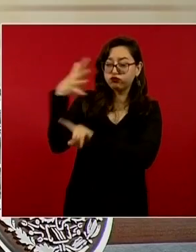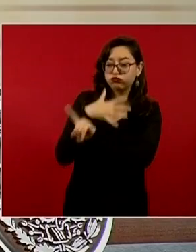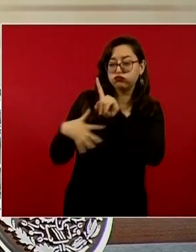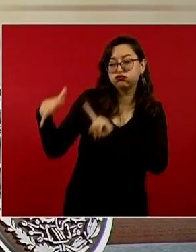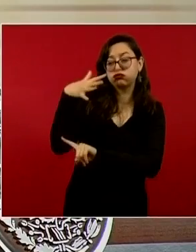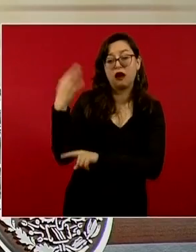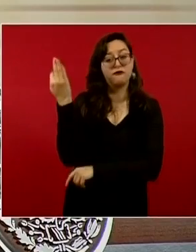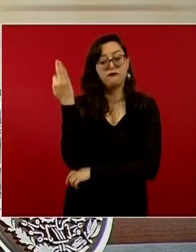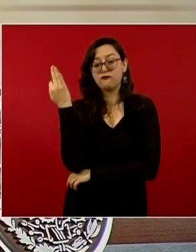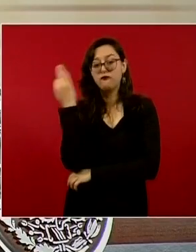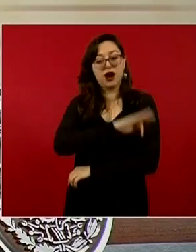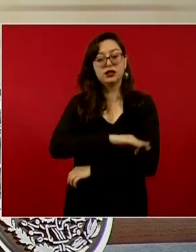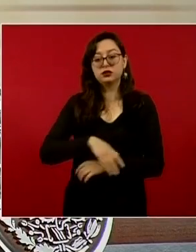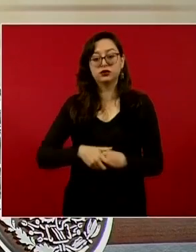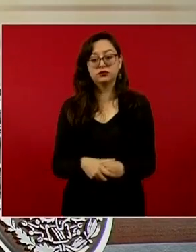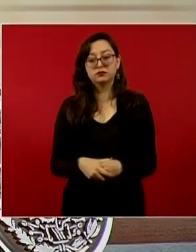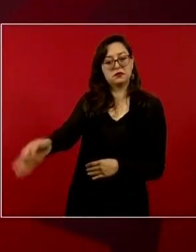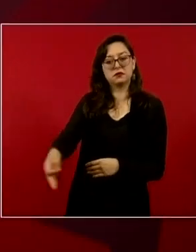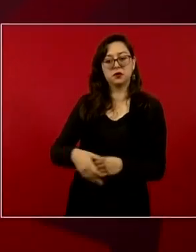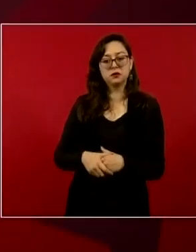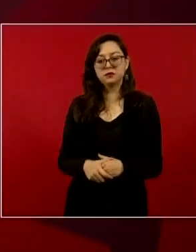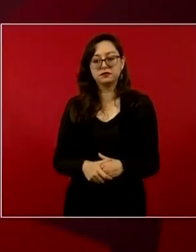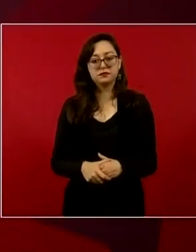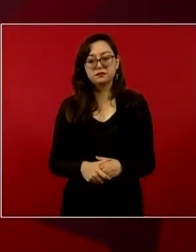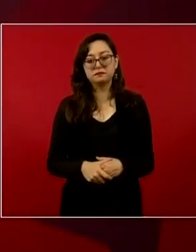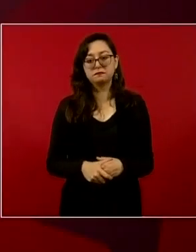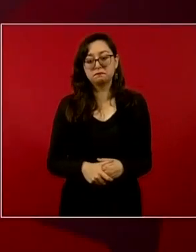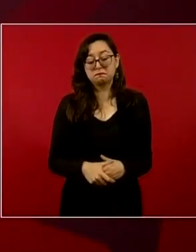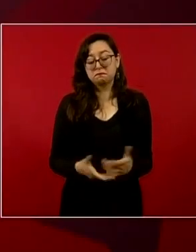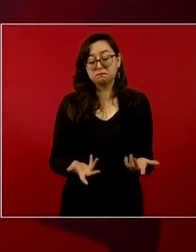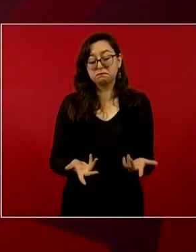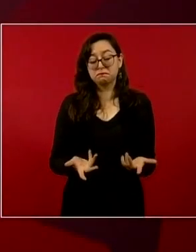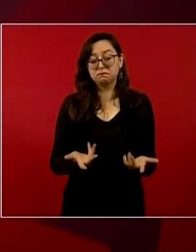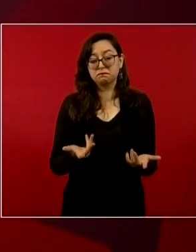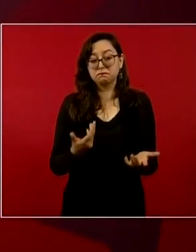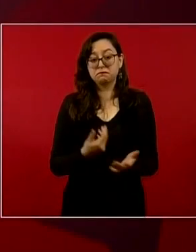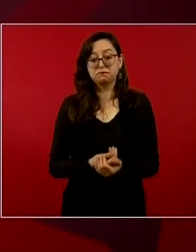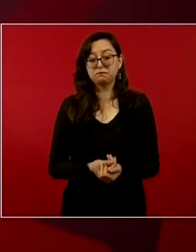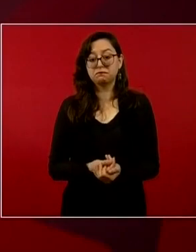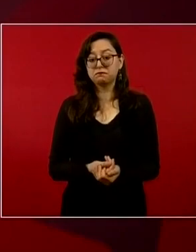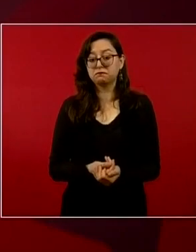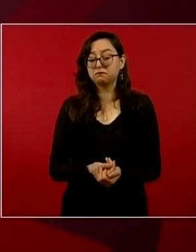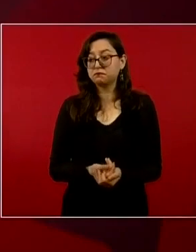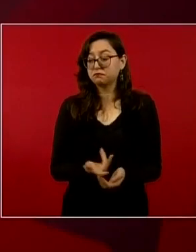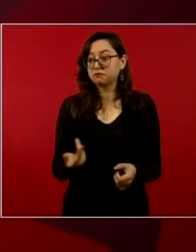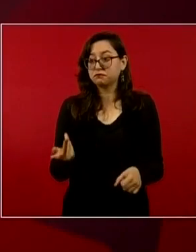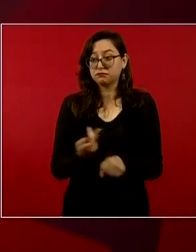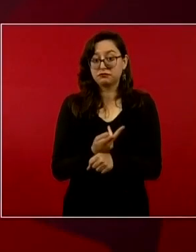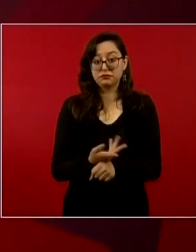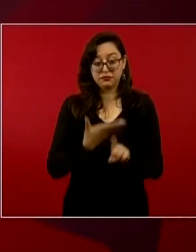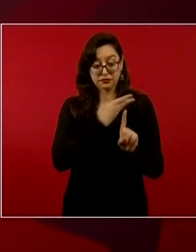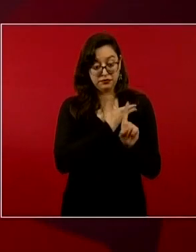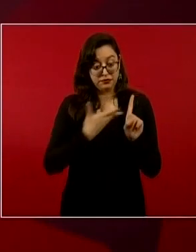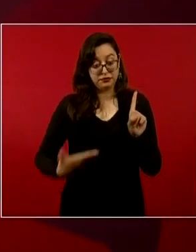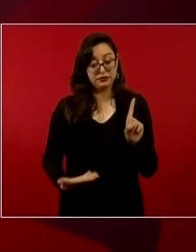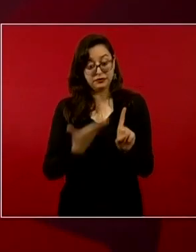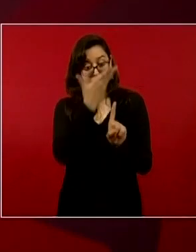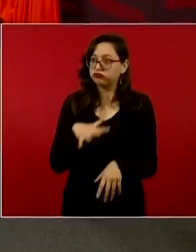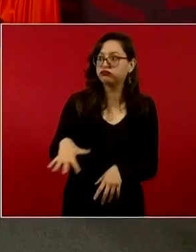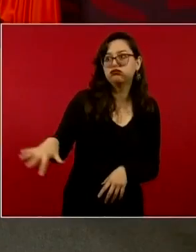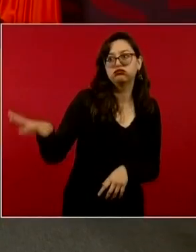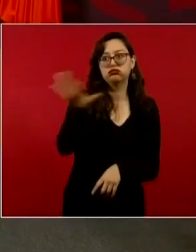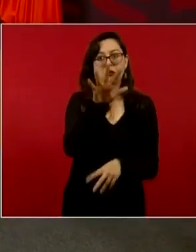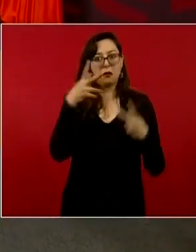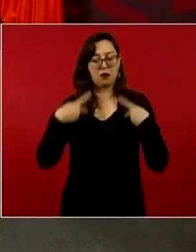del presidente Pedro Castillo porque no se respetó la voluntad del pueblo de